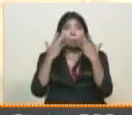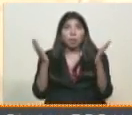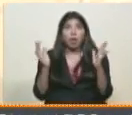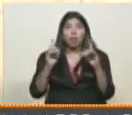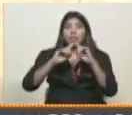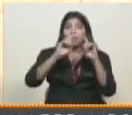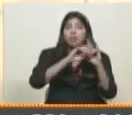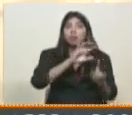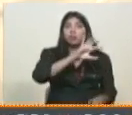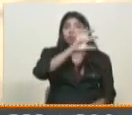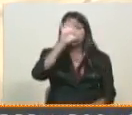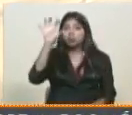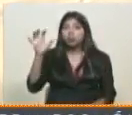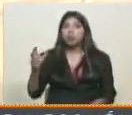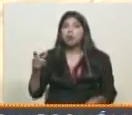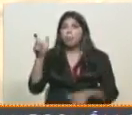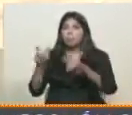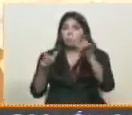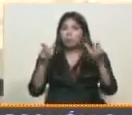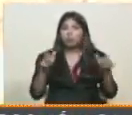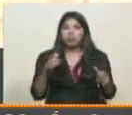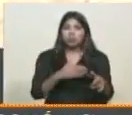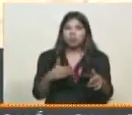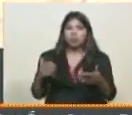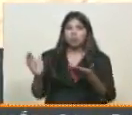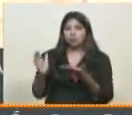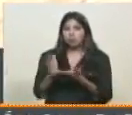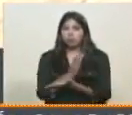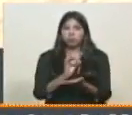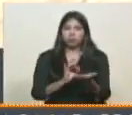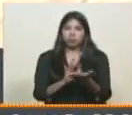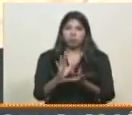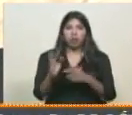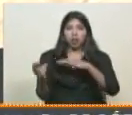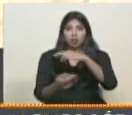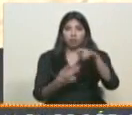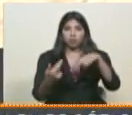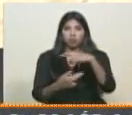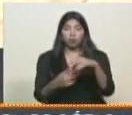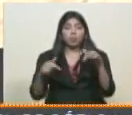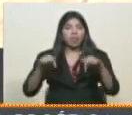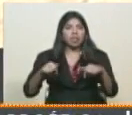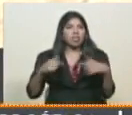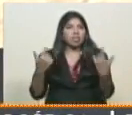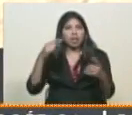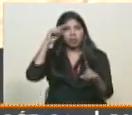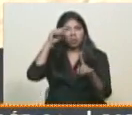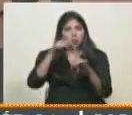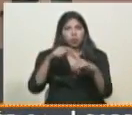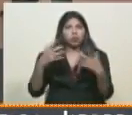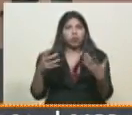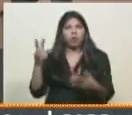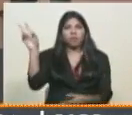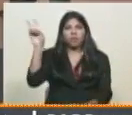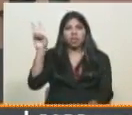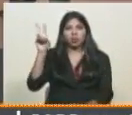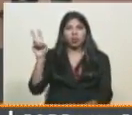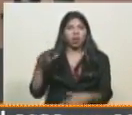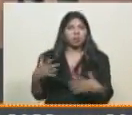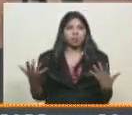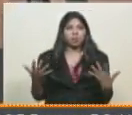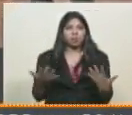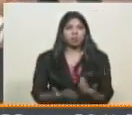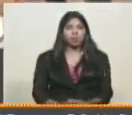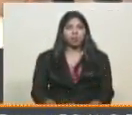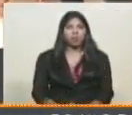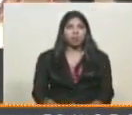actores aportan esta demonización sobre la revolución de muchos desafíos para nuestro país si se quiere decir además cuando tenemos ya